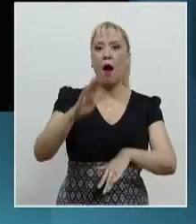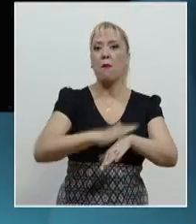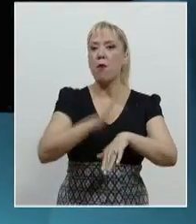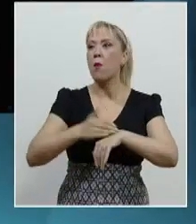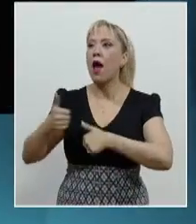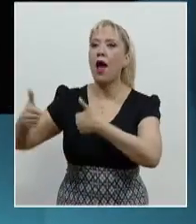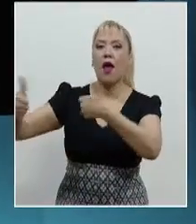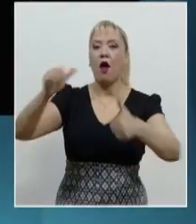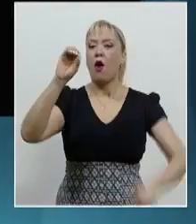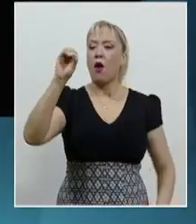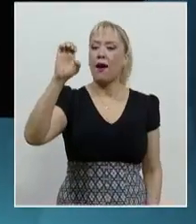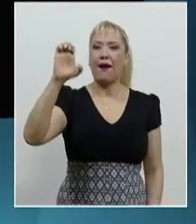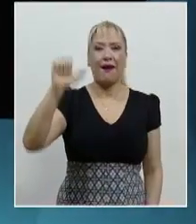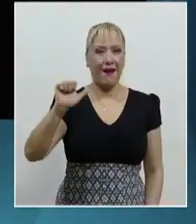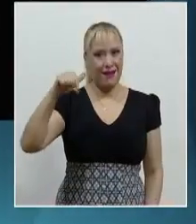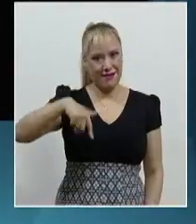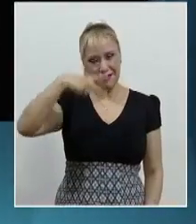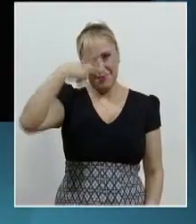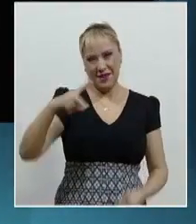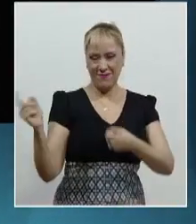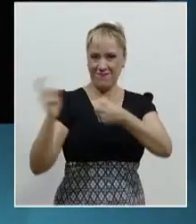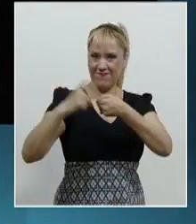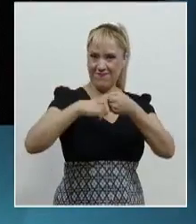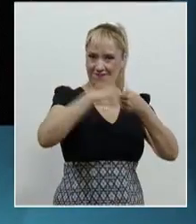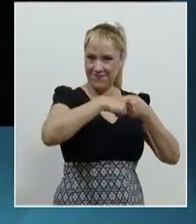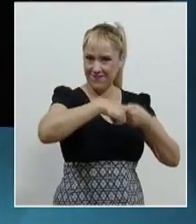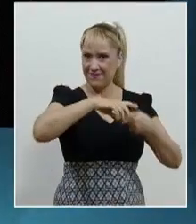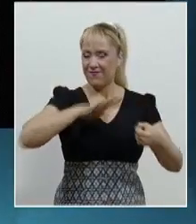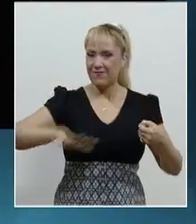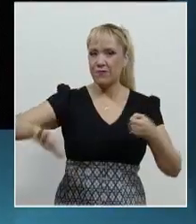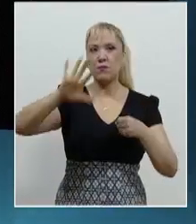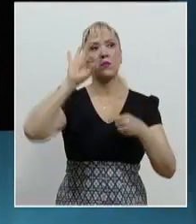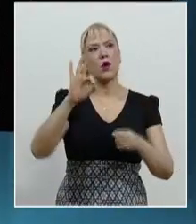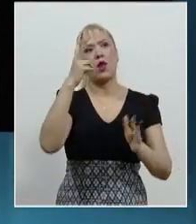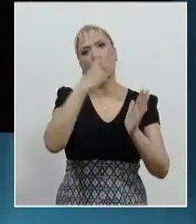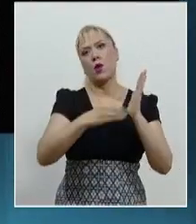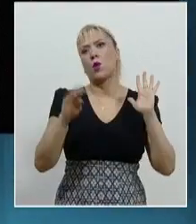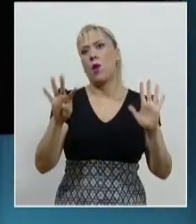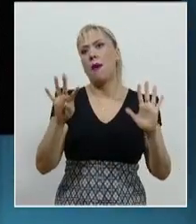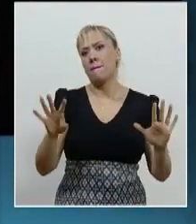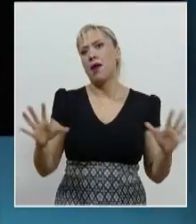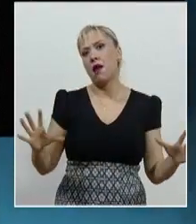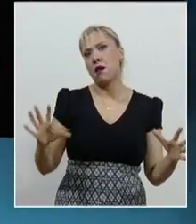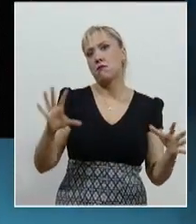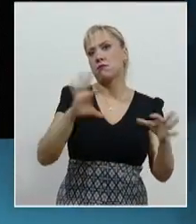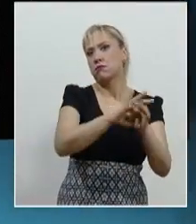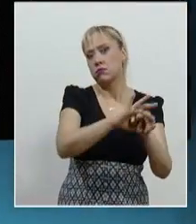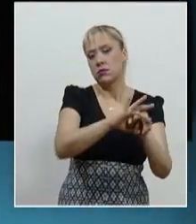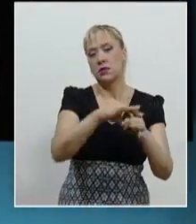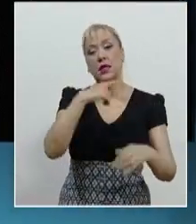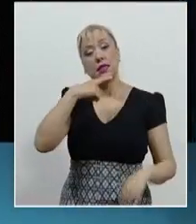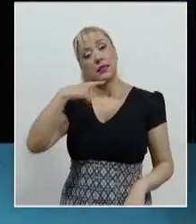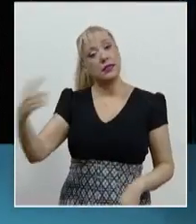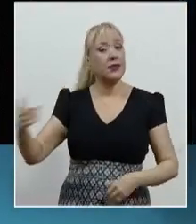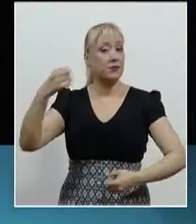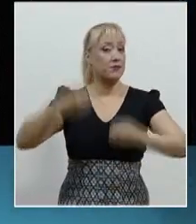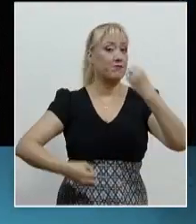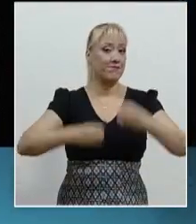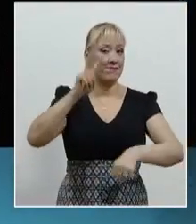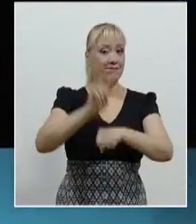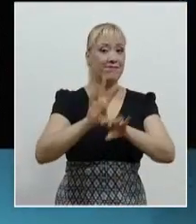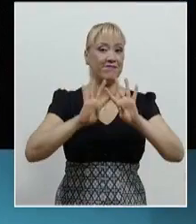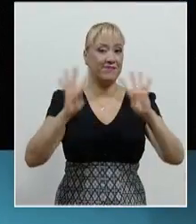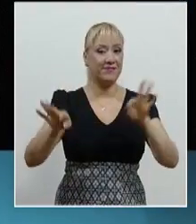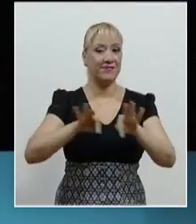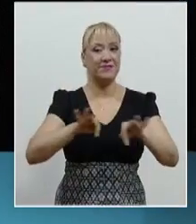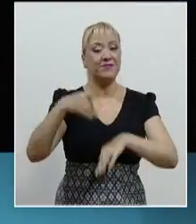y de la que México forma parte desde 2019, destacó el Consejo de la Judicatura Federal.